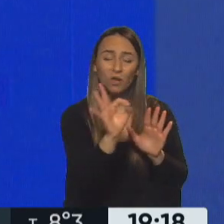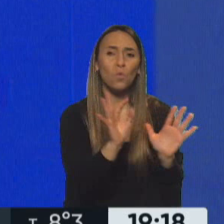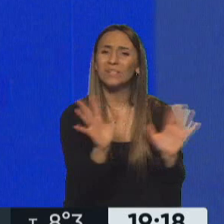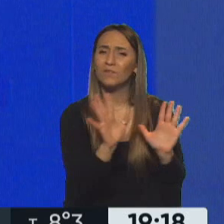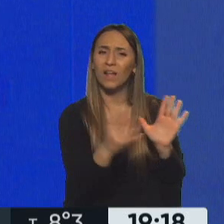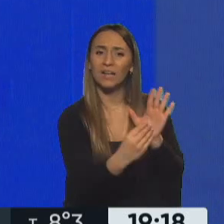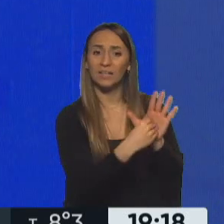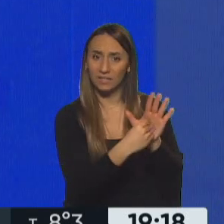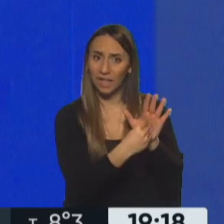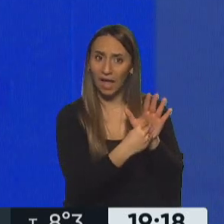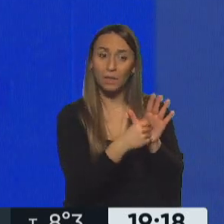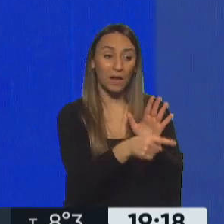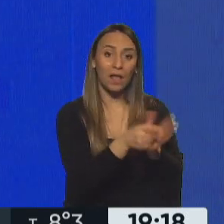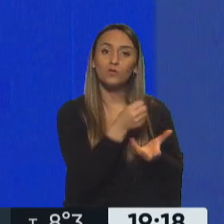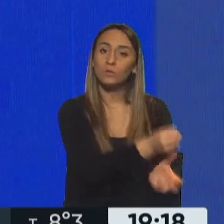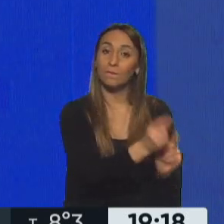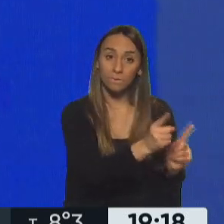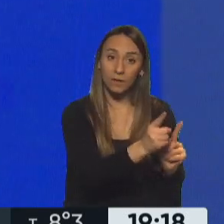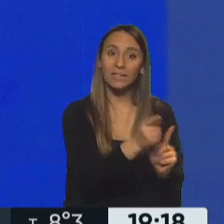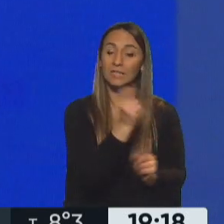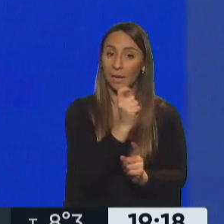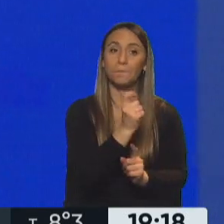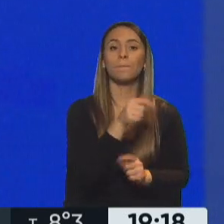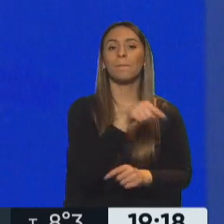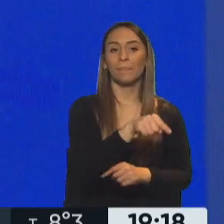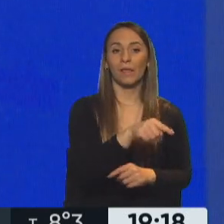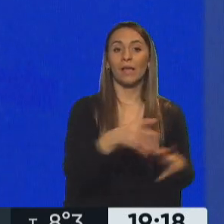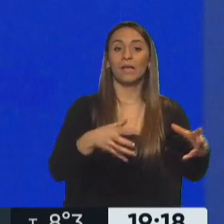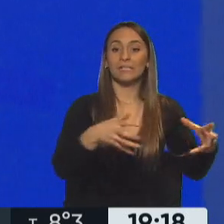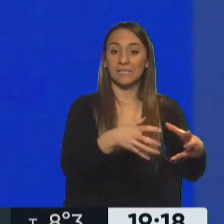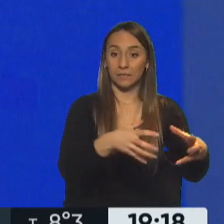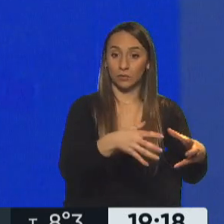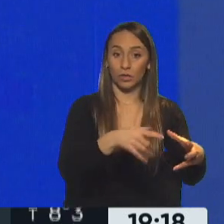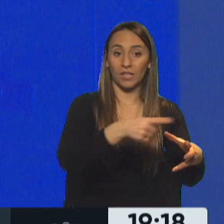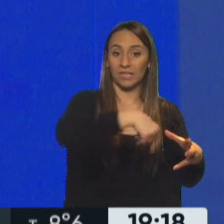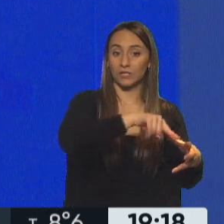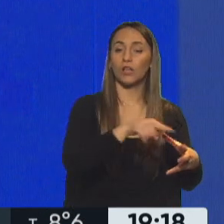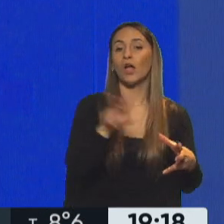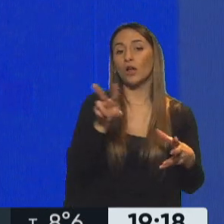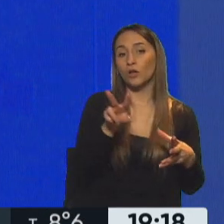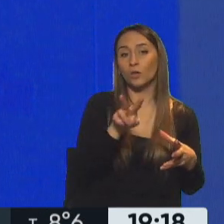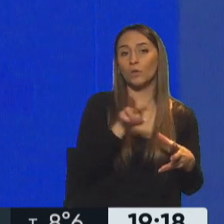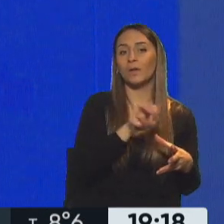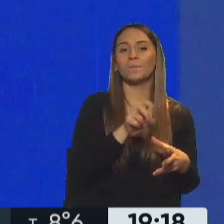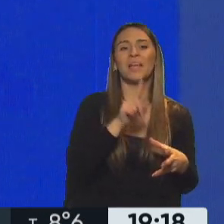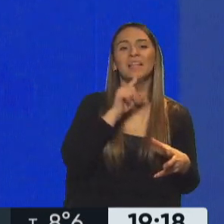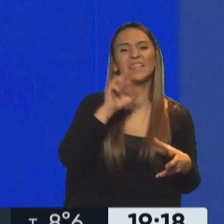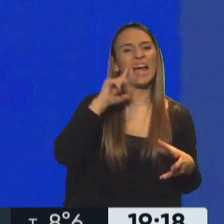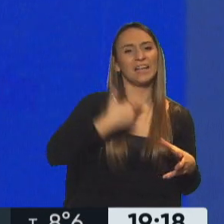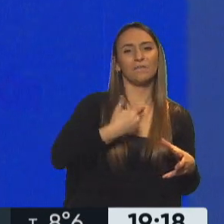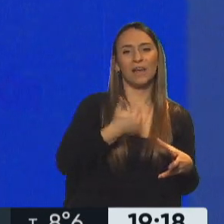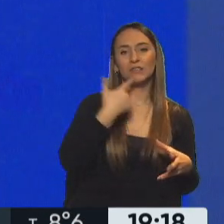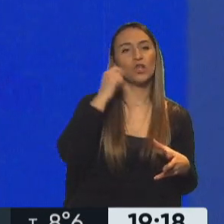para seguir percibiendo el subsidio en la tarifa de la luz son aquellos que son beneficiarios de la tarifa social. El